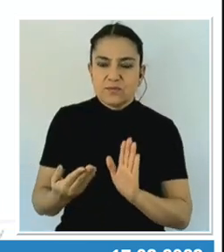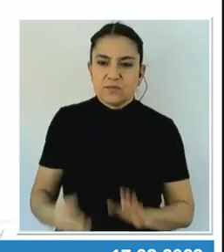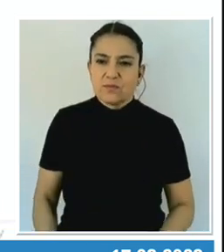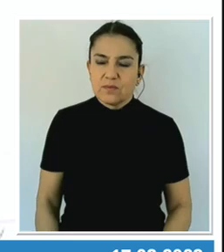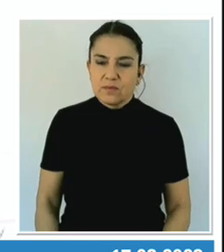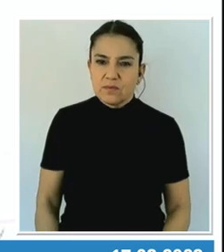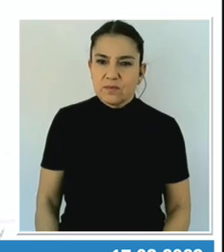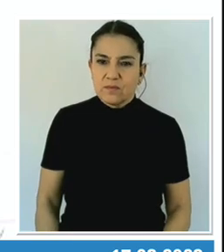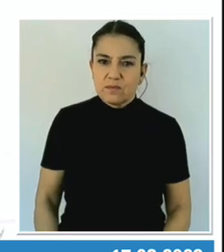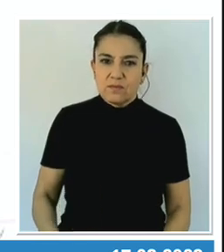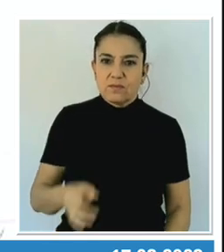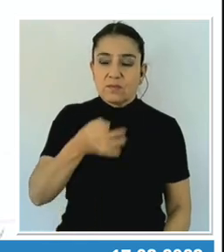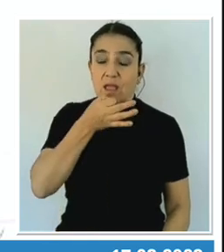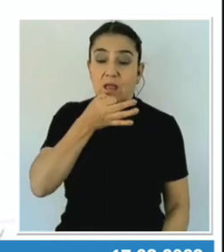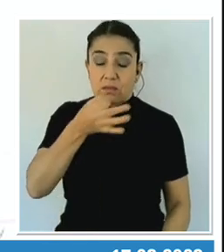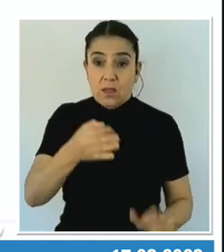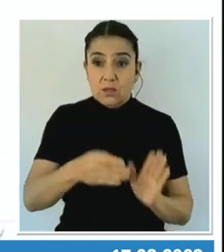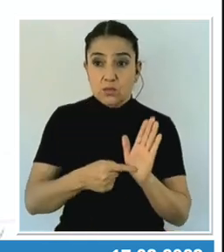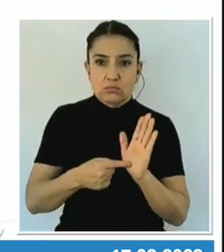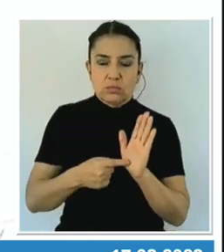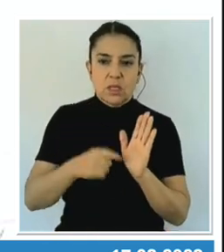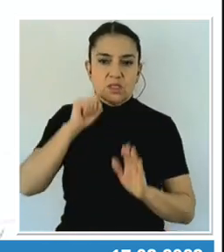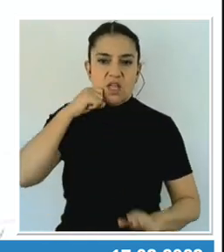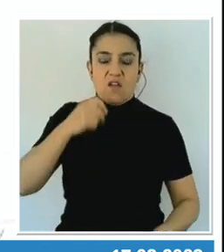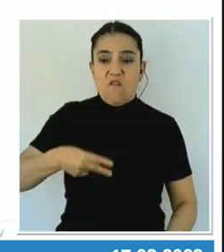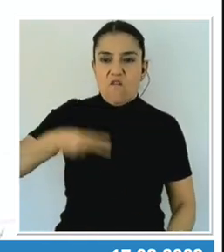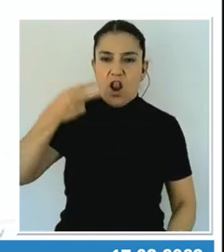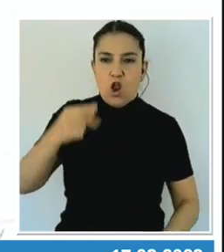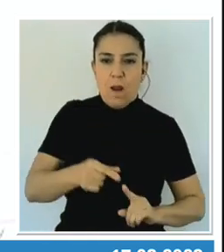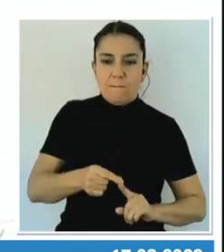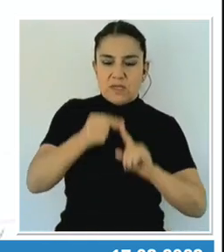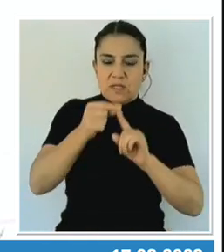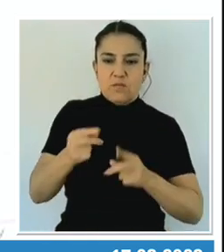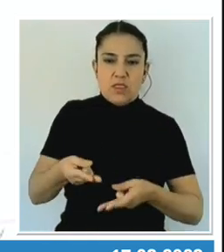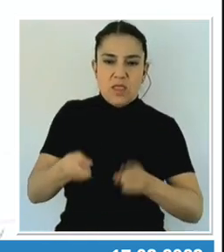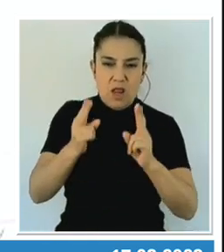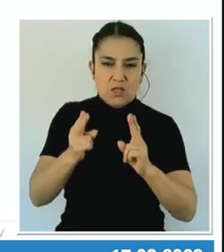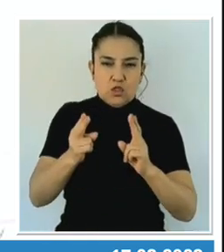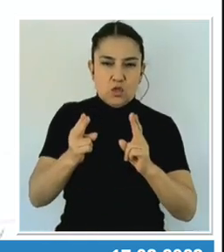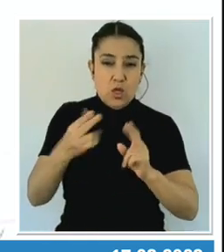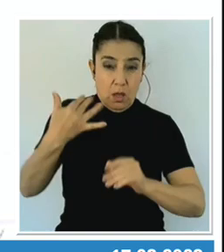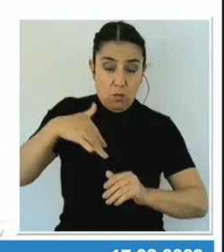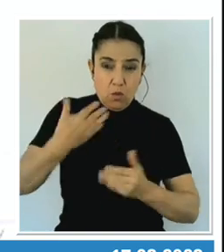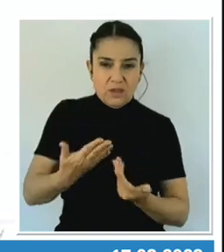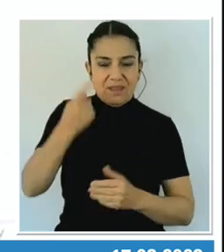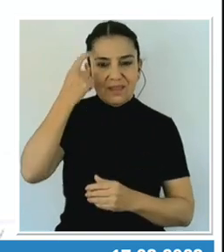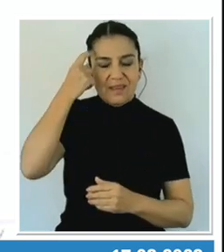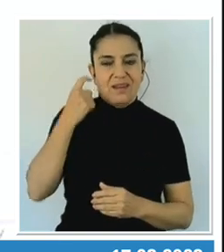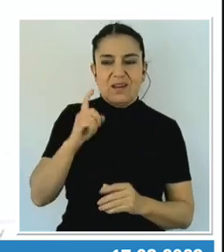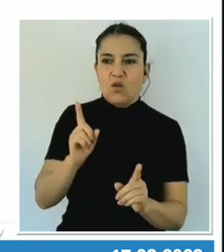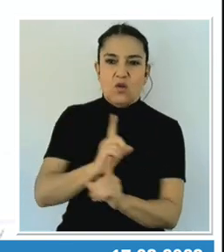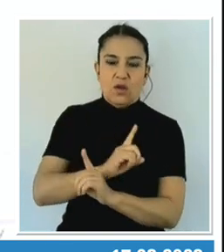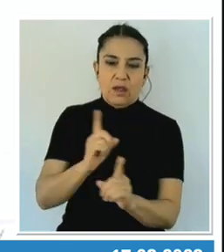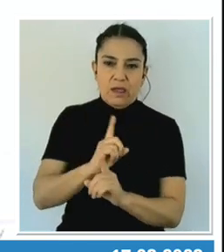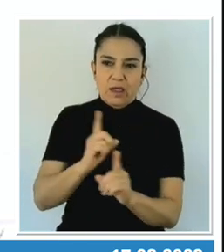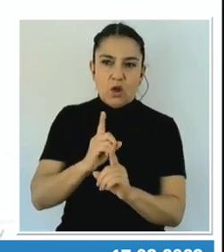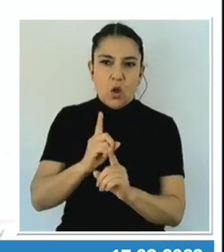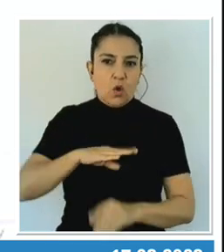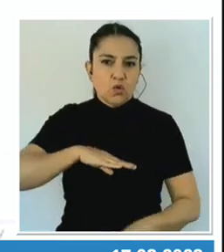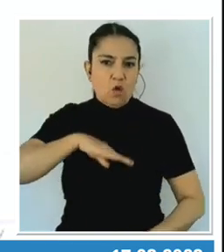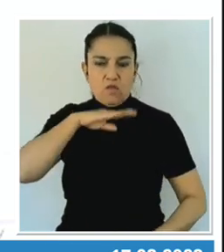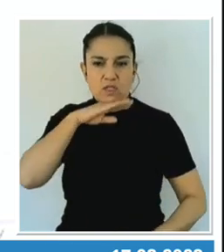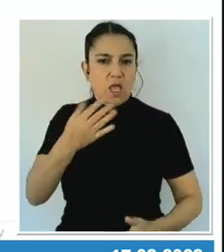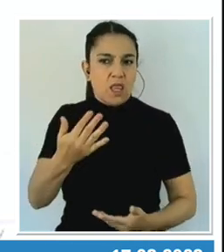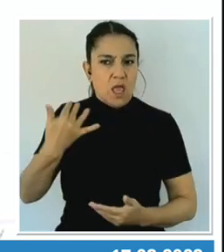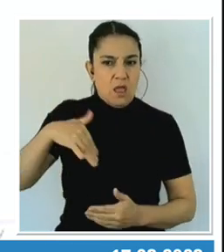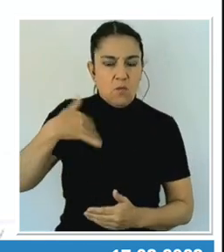decirse en la doctrina que es un valor, un principio y un derecho fundamental. Creo que no se puso suficientemente de relieve y es una